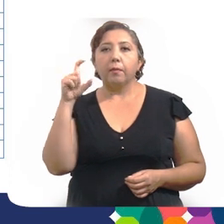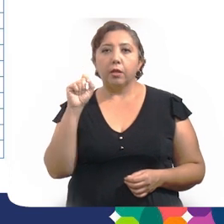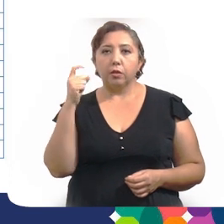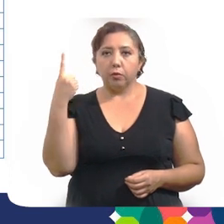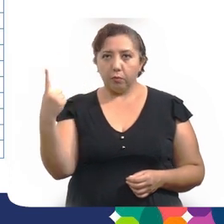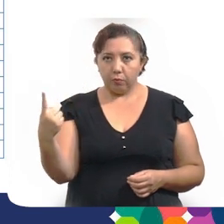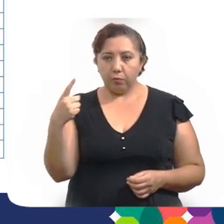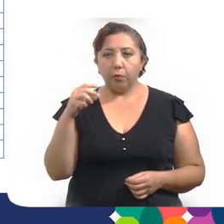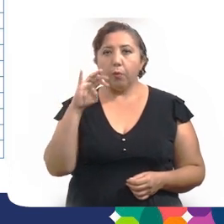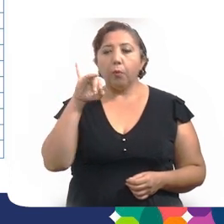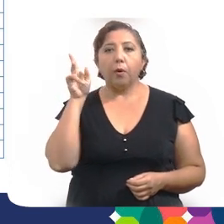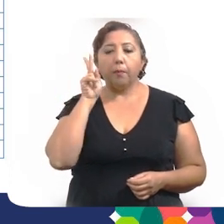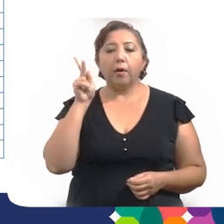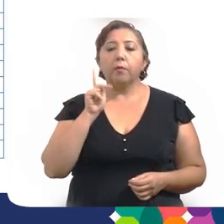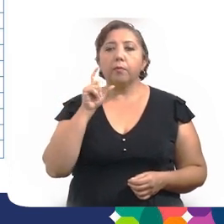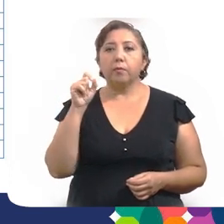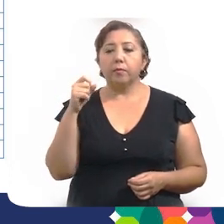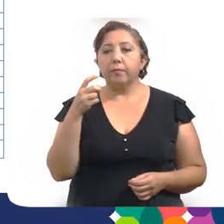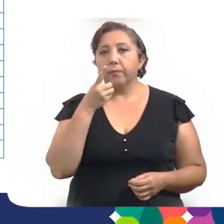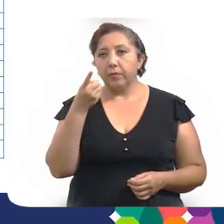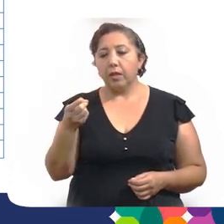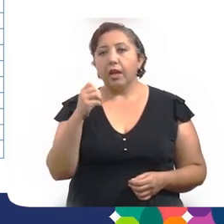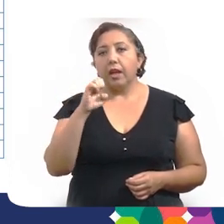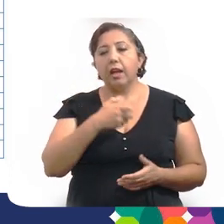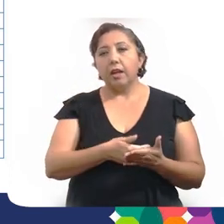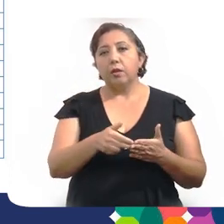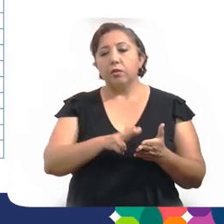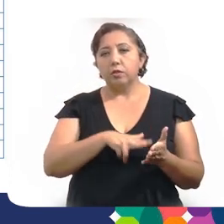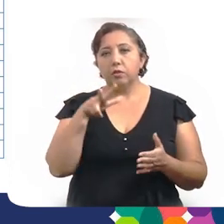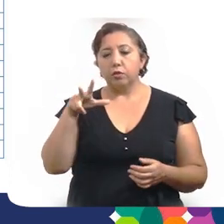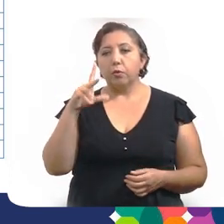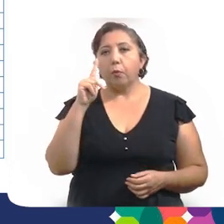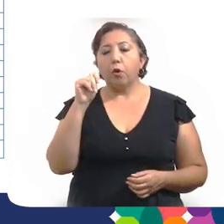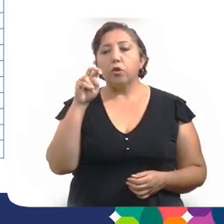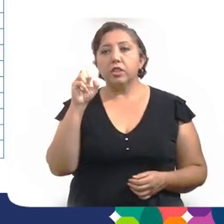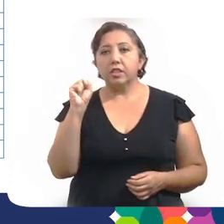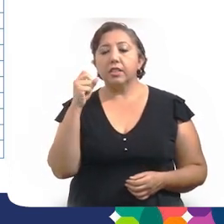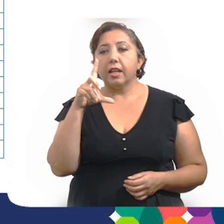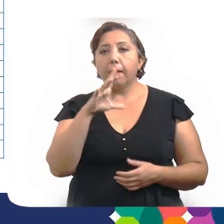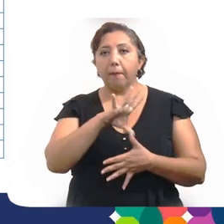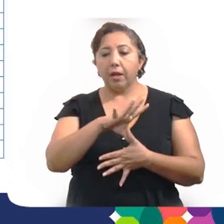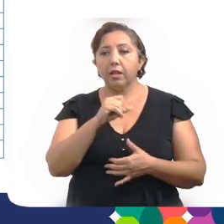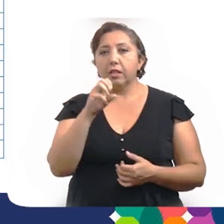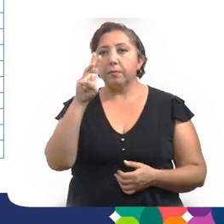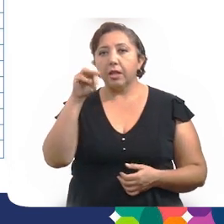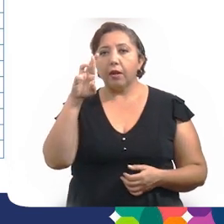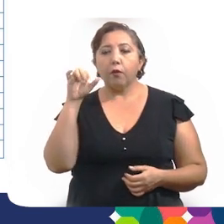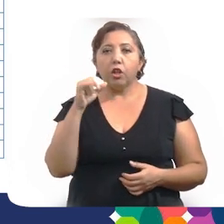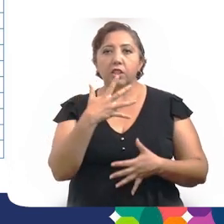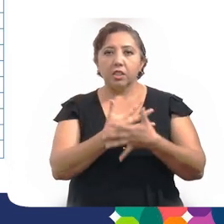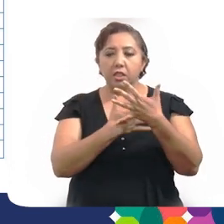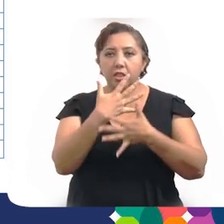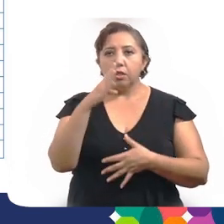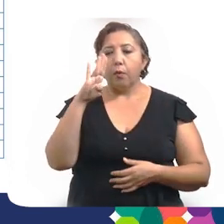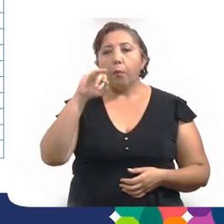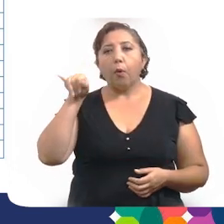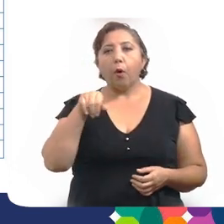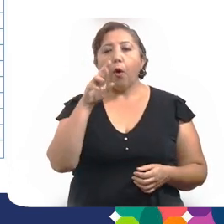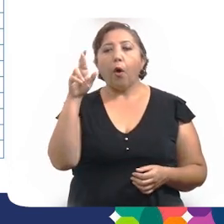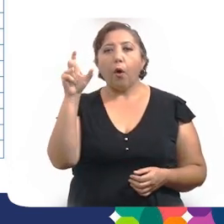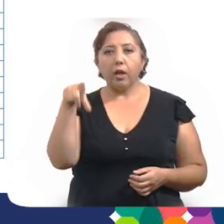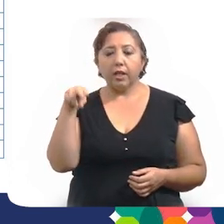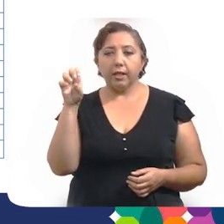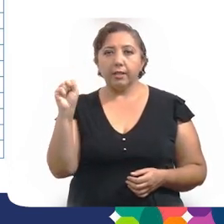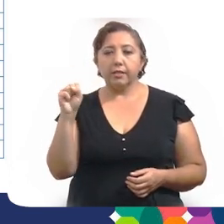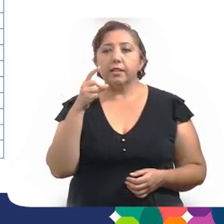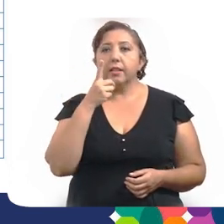Pablo II 20, Los Héroes 18, Bosques del Poniente, Las Américas y Miraflores 15, Bojorques, Francisco y